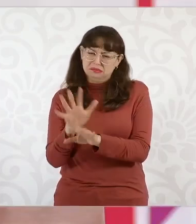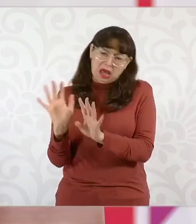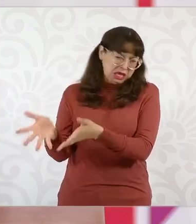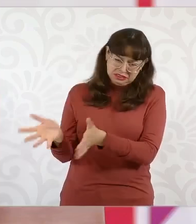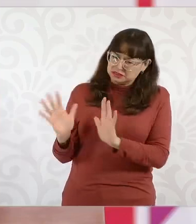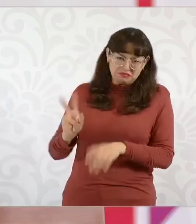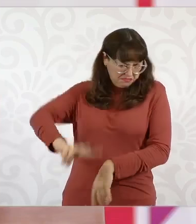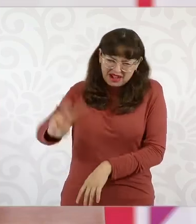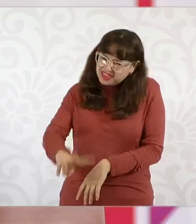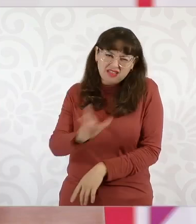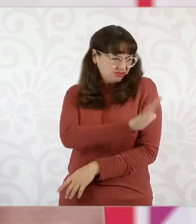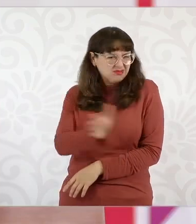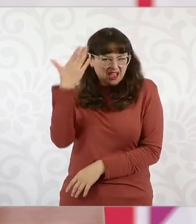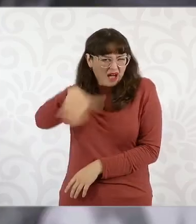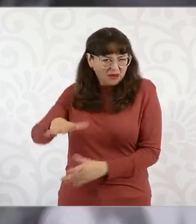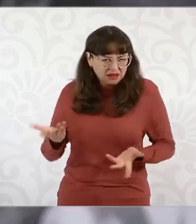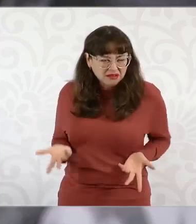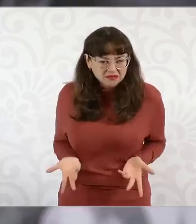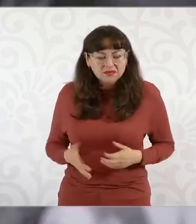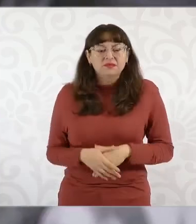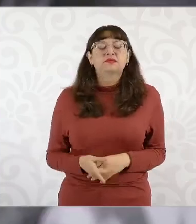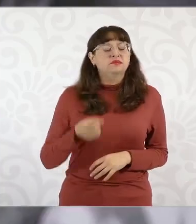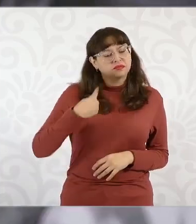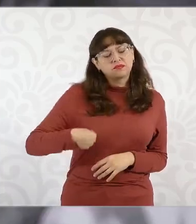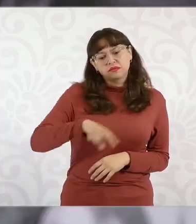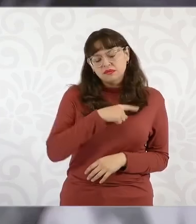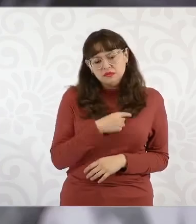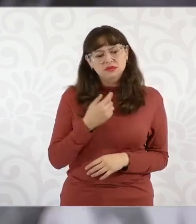Economía con varias personas y